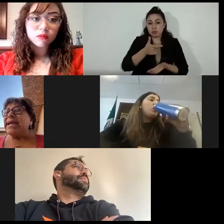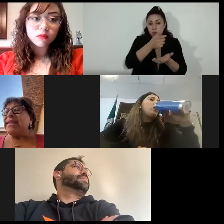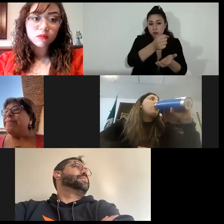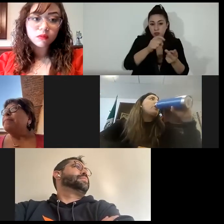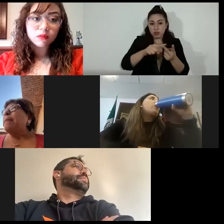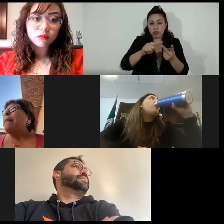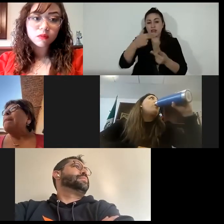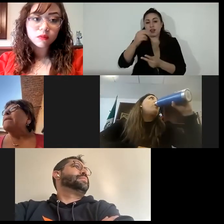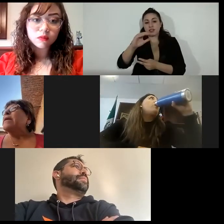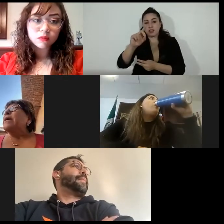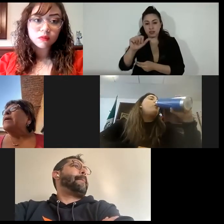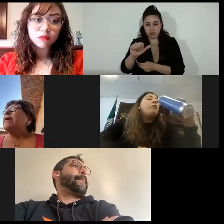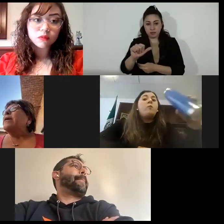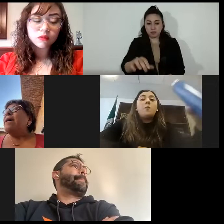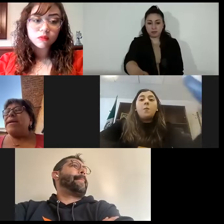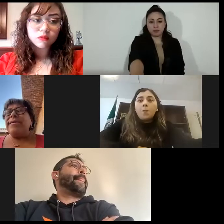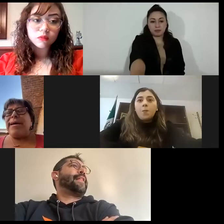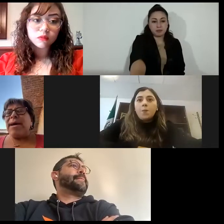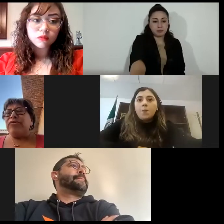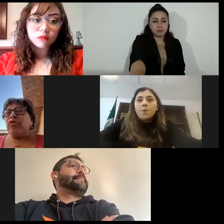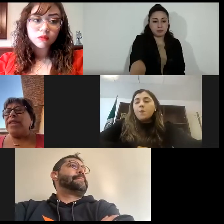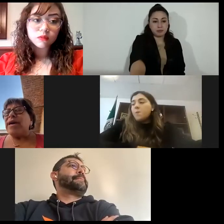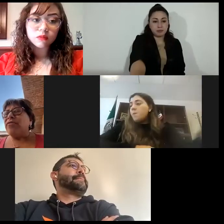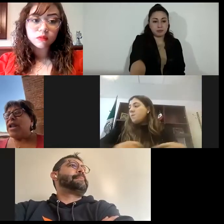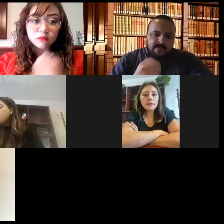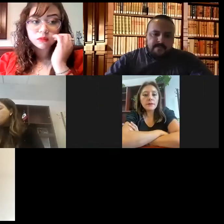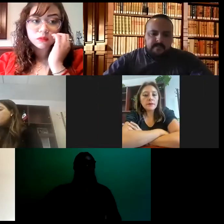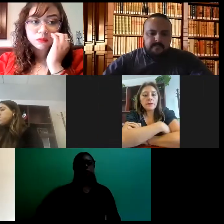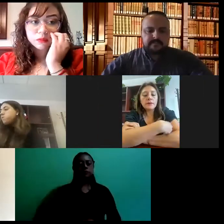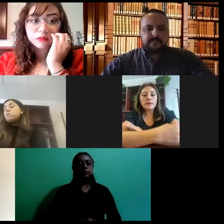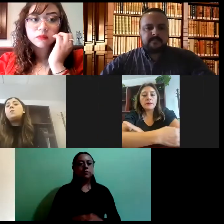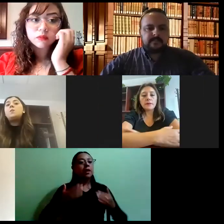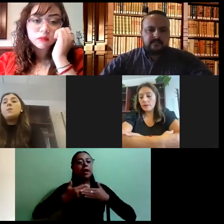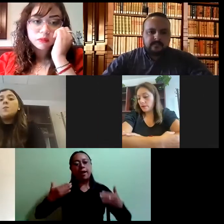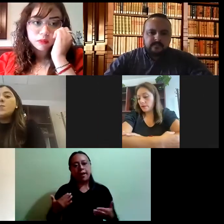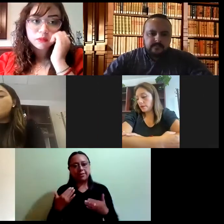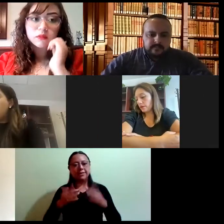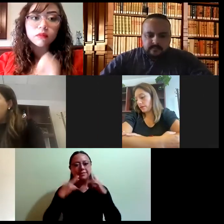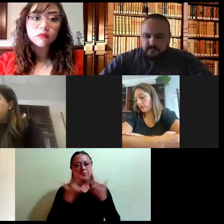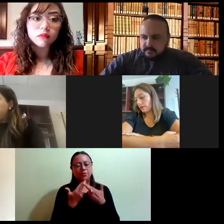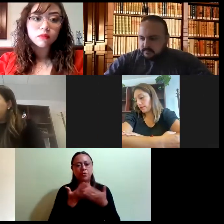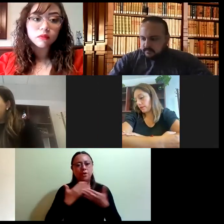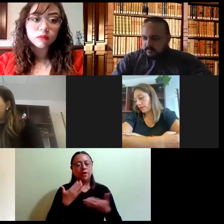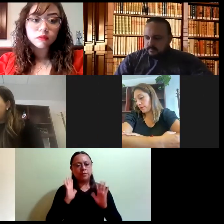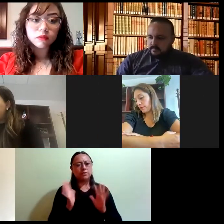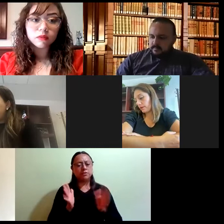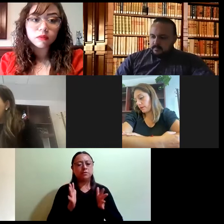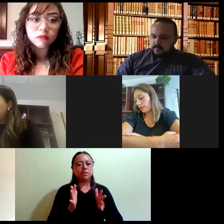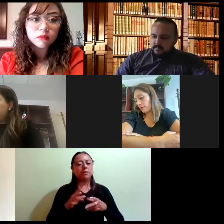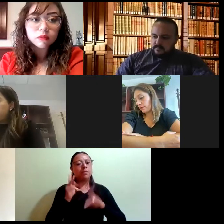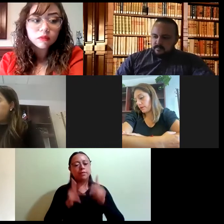de Hacienda. Ya bien habíamos comentado en la reunión que tuvimos de trabajo de la